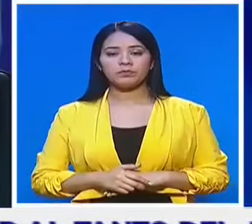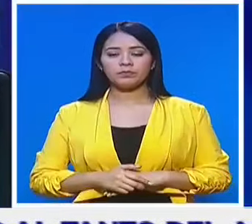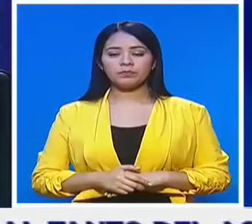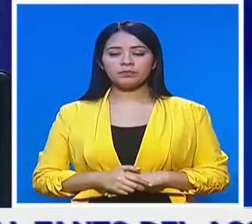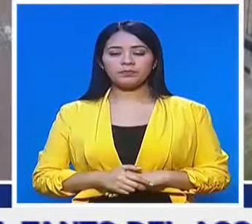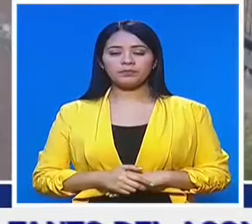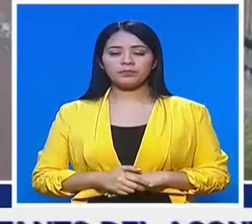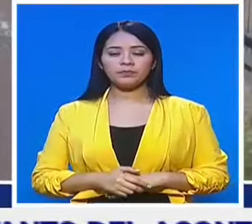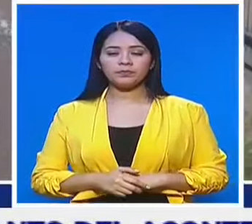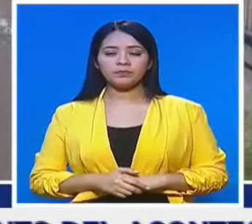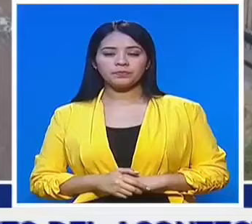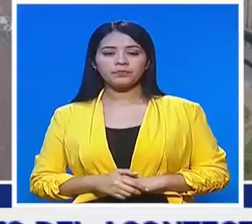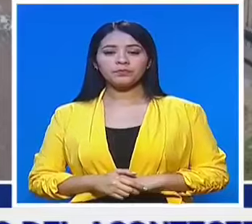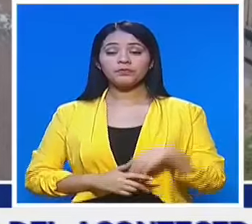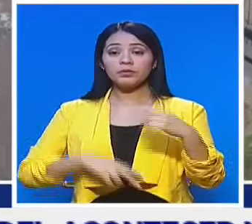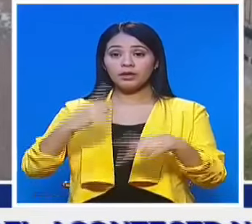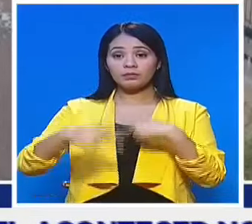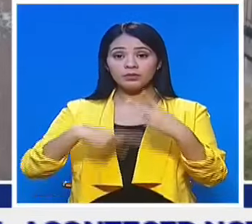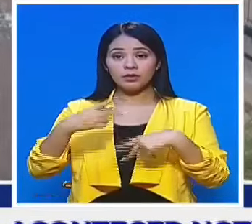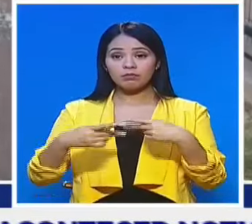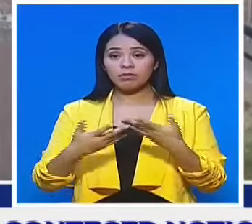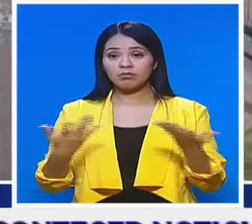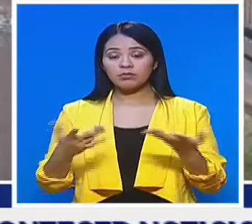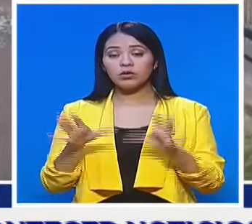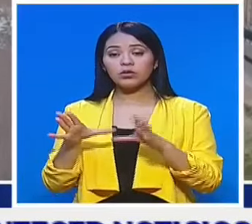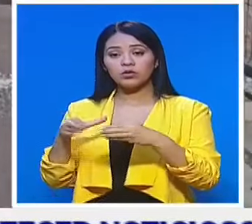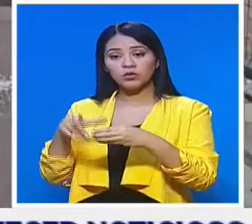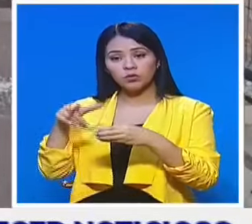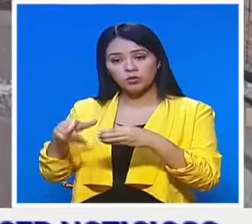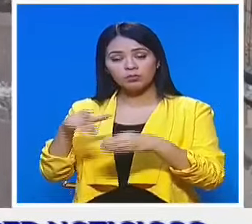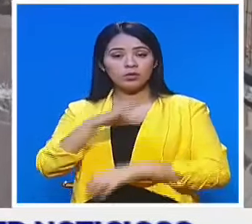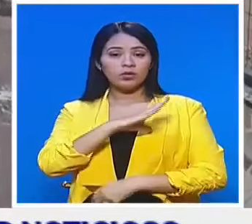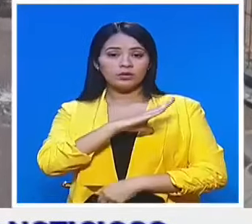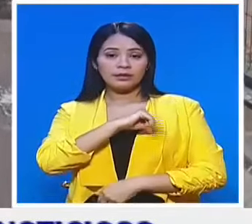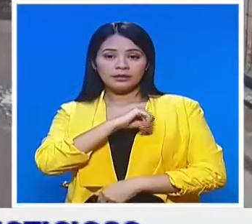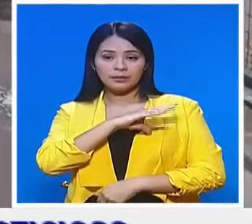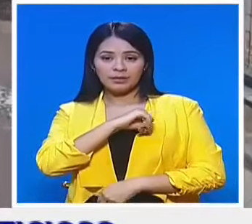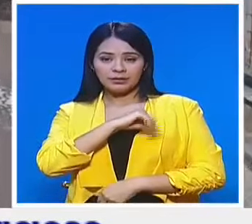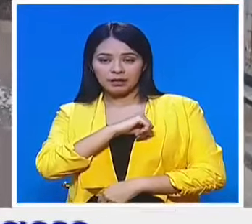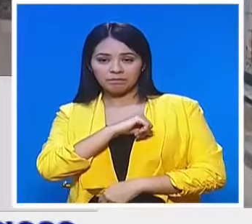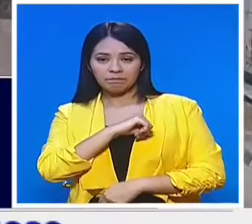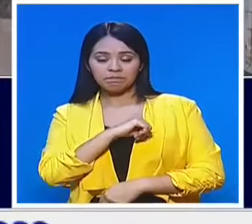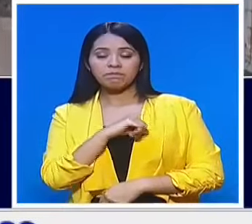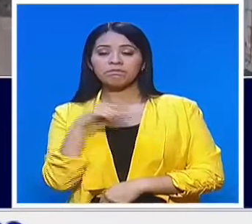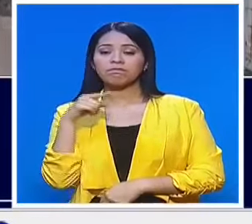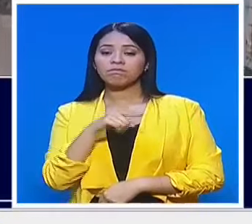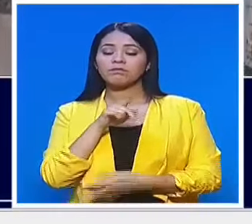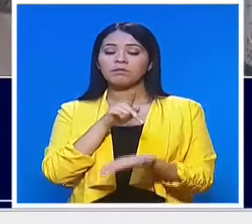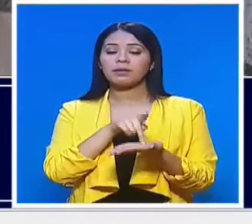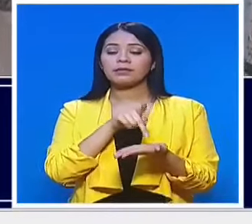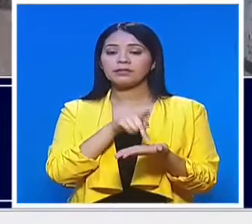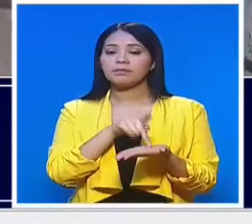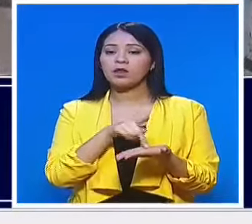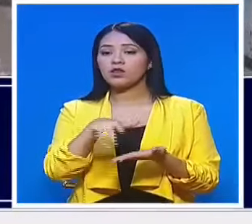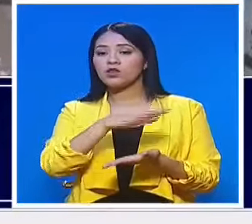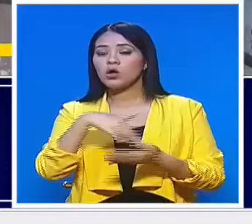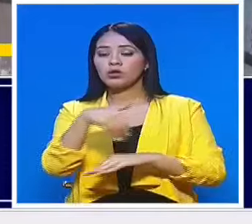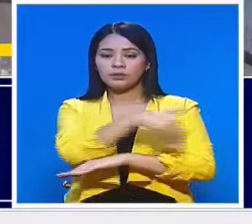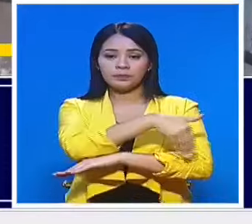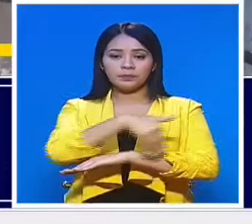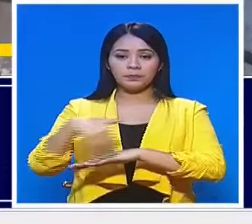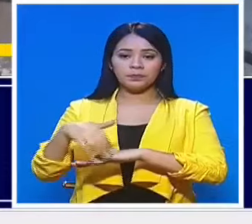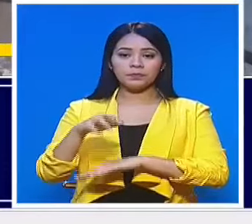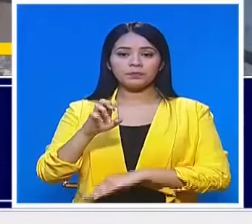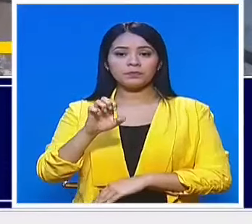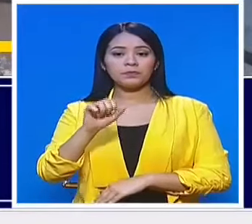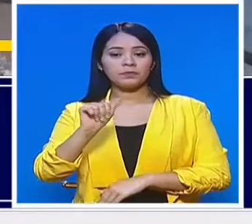adelante el procedimiento lo realizó una comisión del cuerpo de investigaciones científicas a penales y criminalísticas en el sector El Real jurisdicción